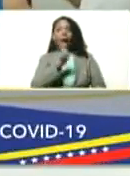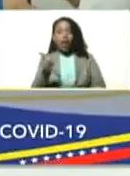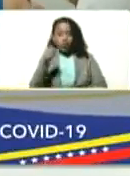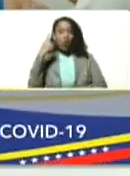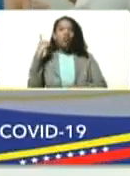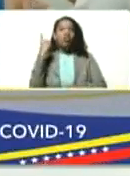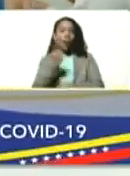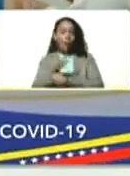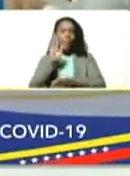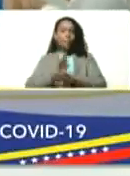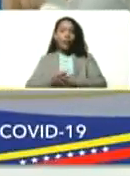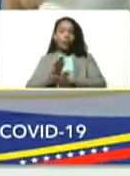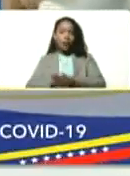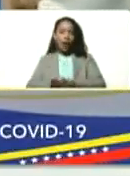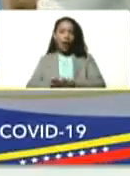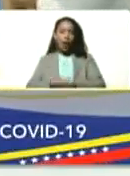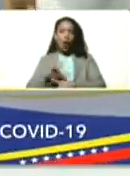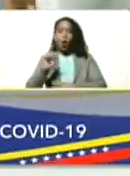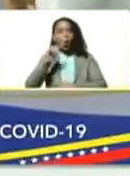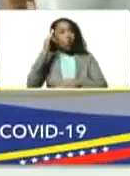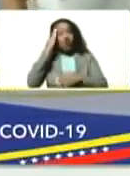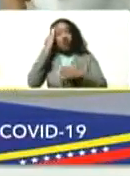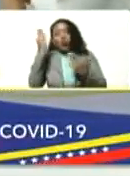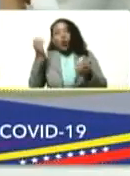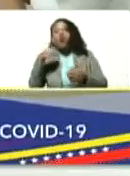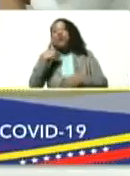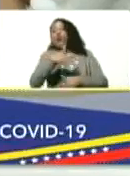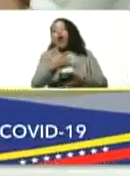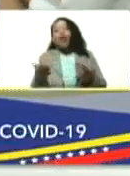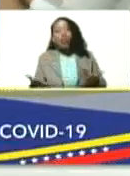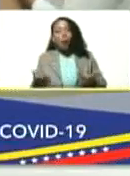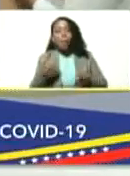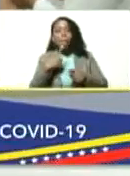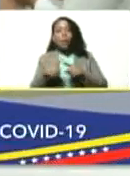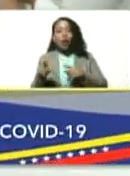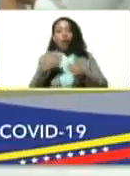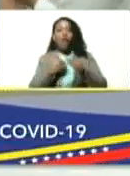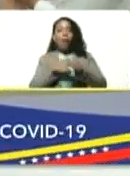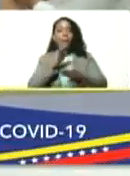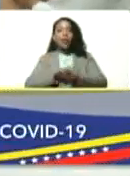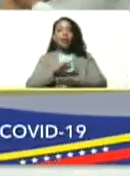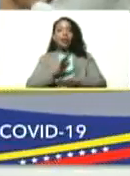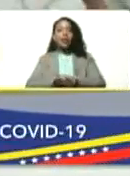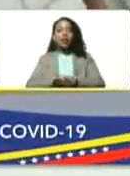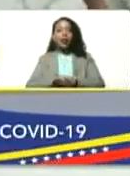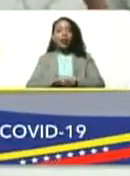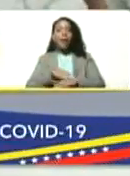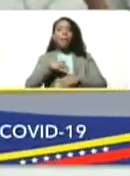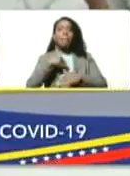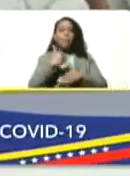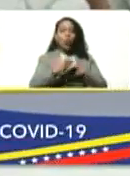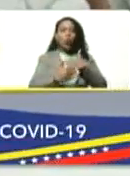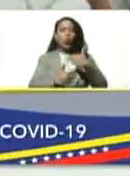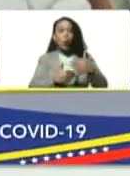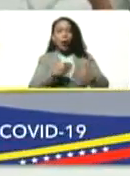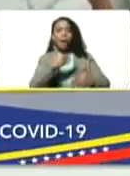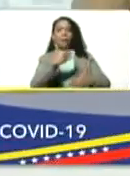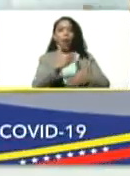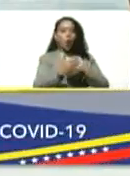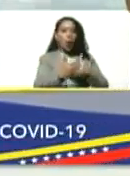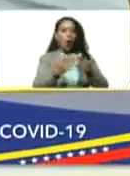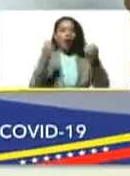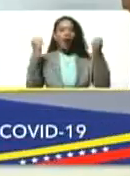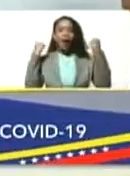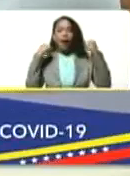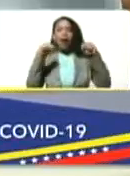ocurrir. Lo que no sabemos es cuándo va a ocurrir, pero va a ocurrir. Y poco a poco, bueno, con el